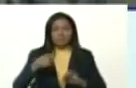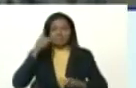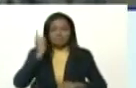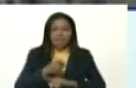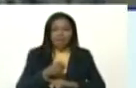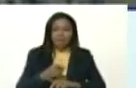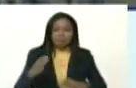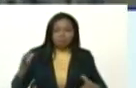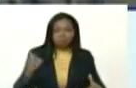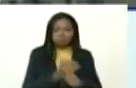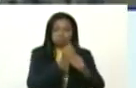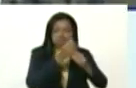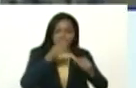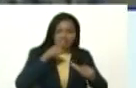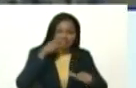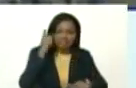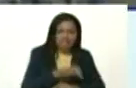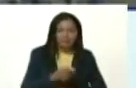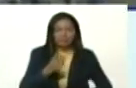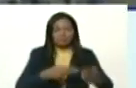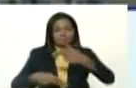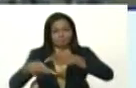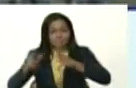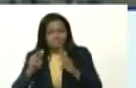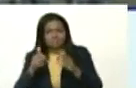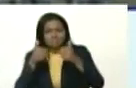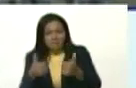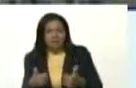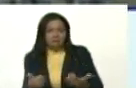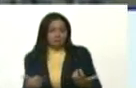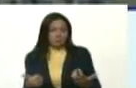conquistar, que vamos a construir y que vamos a tener.